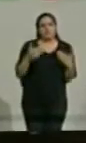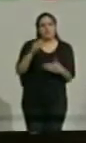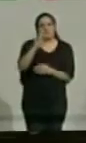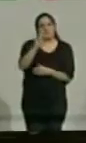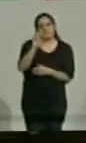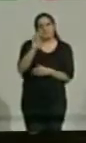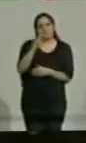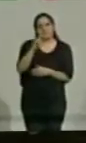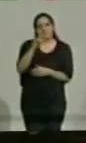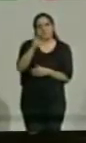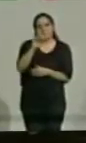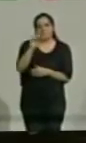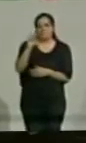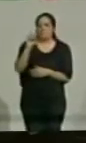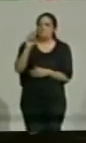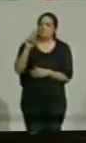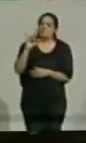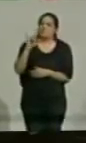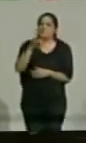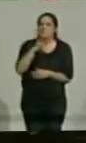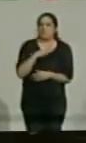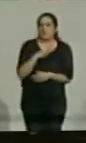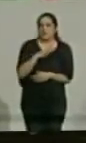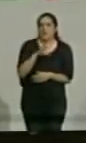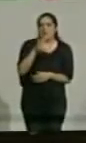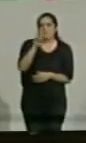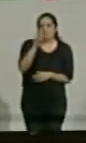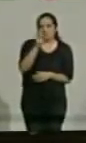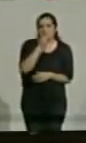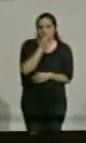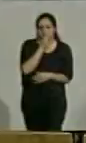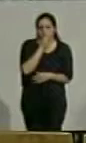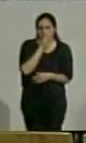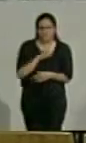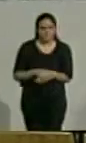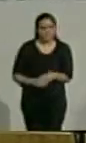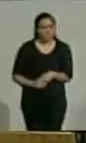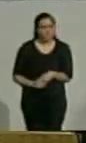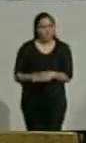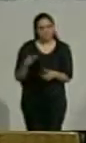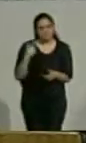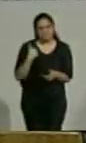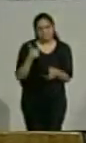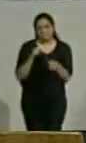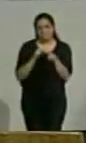Sergio Serrano Soriano. Tiene 30 segundos, candidato. Si continúo con